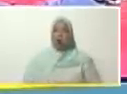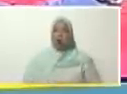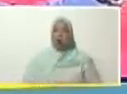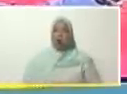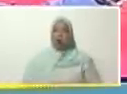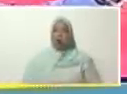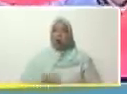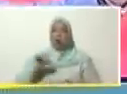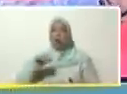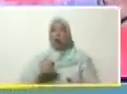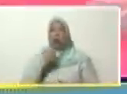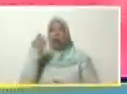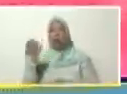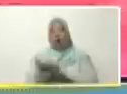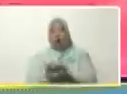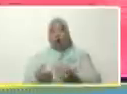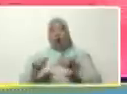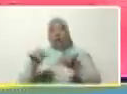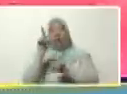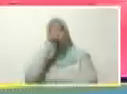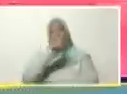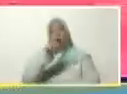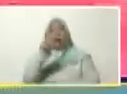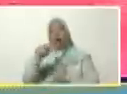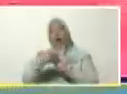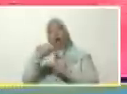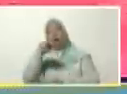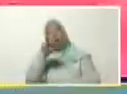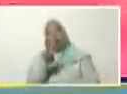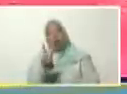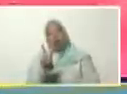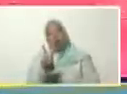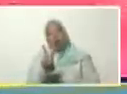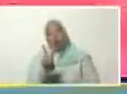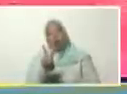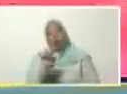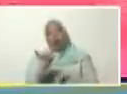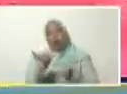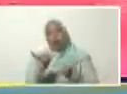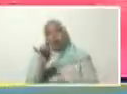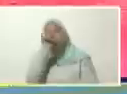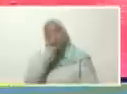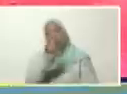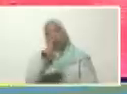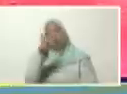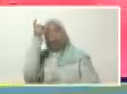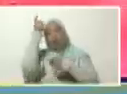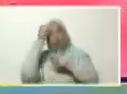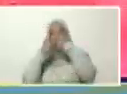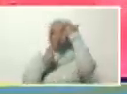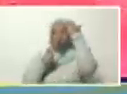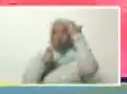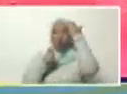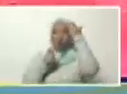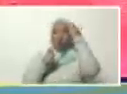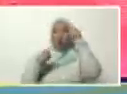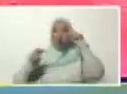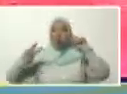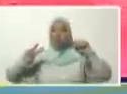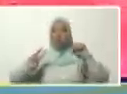el golpe de Estado de ese mismo año 2002. Y el comandante Chávez,